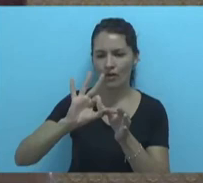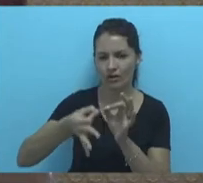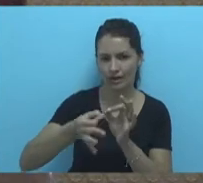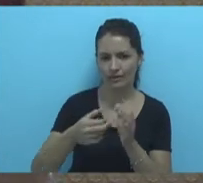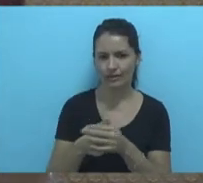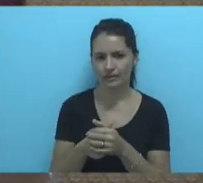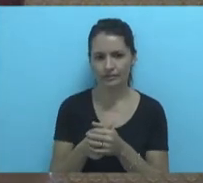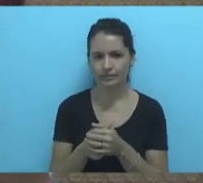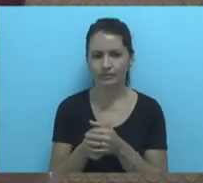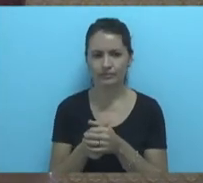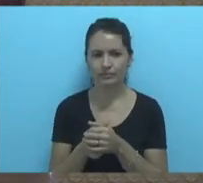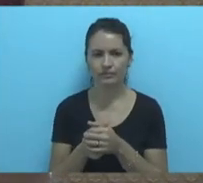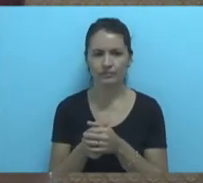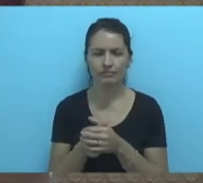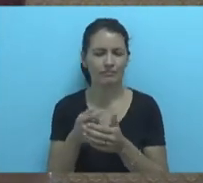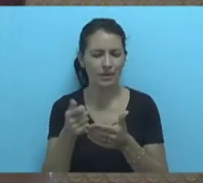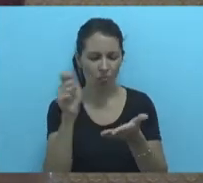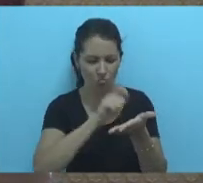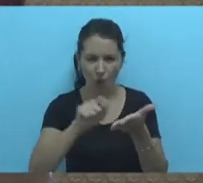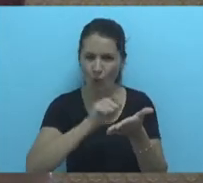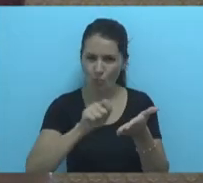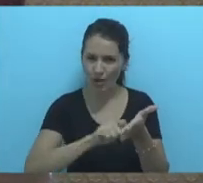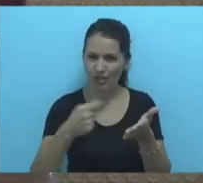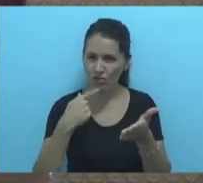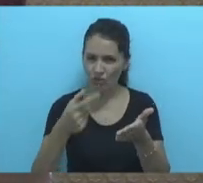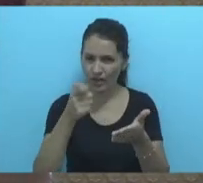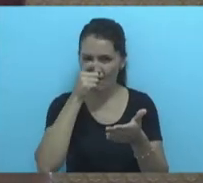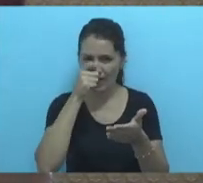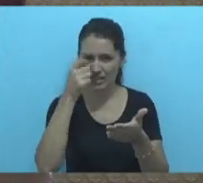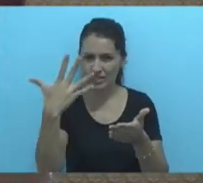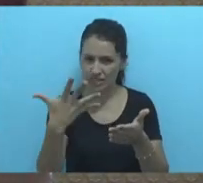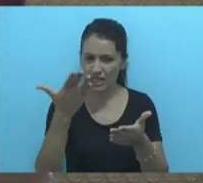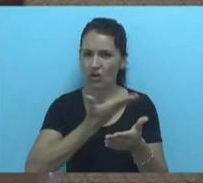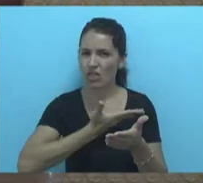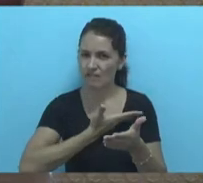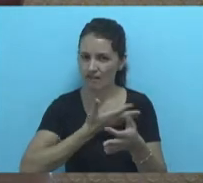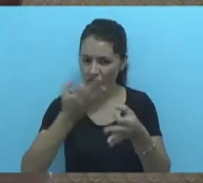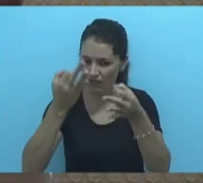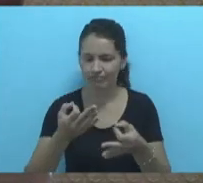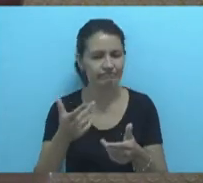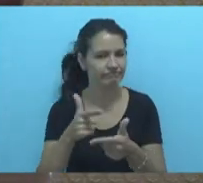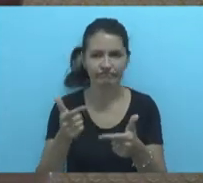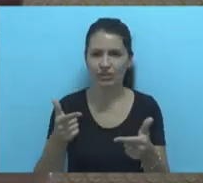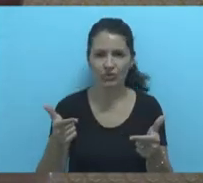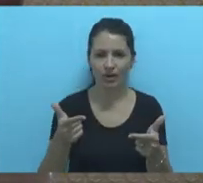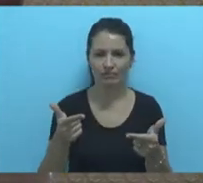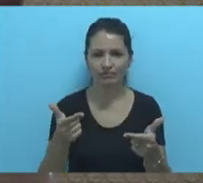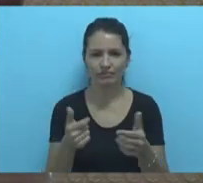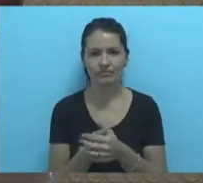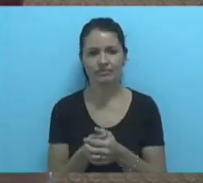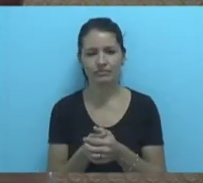Magos. No hay ningún documento, ningún papel, porque justamente ahí en Corrientes